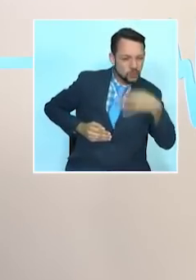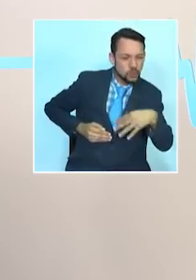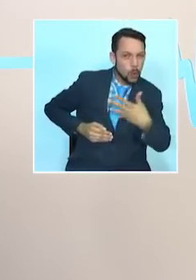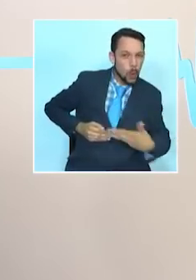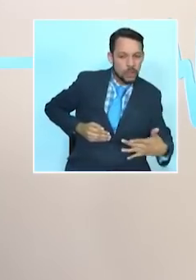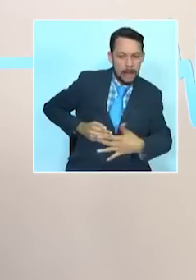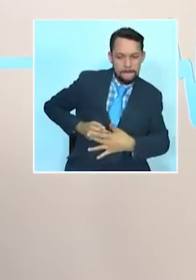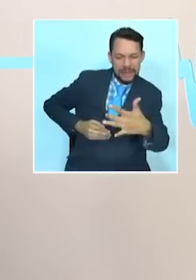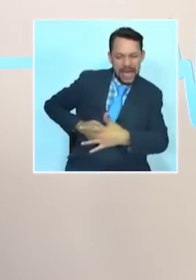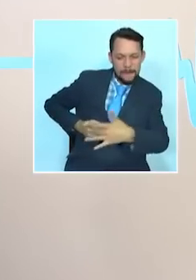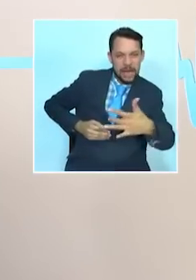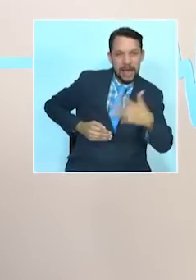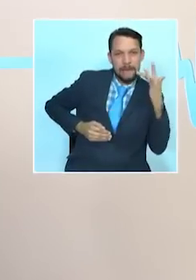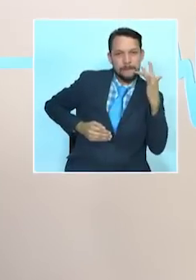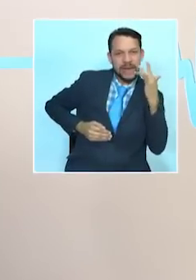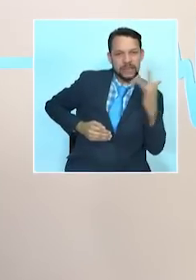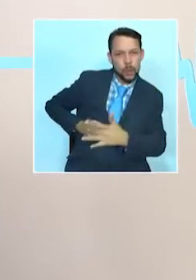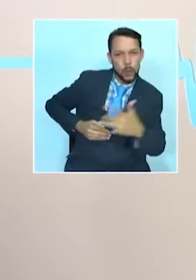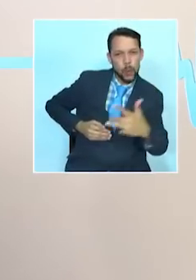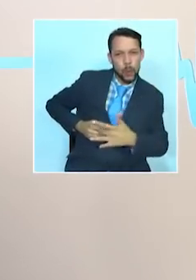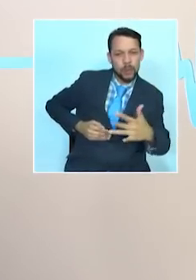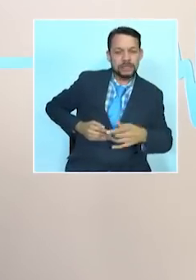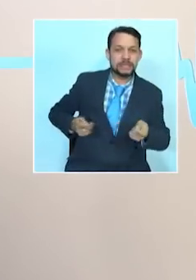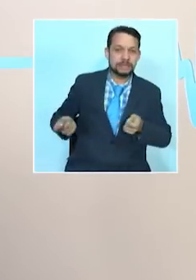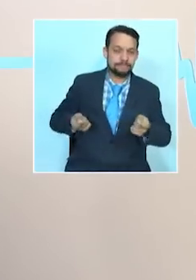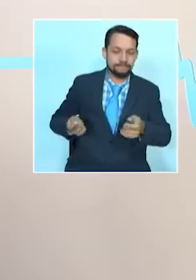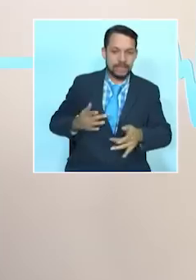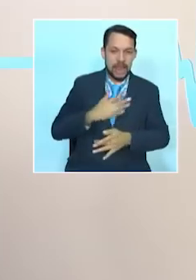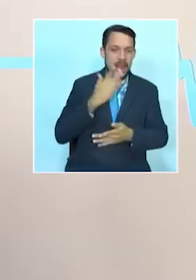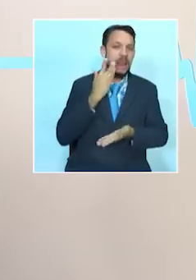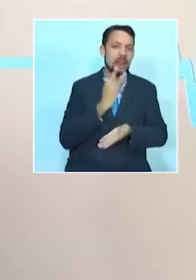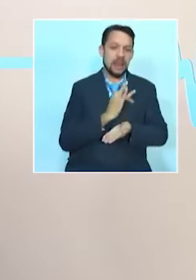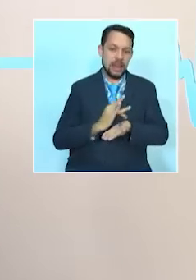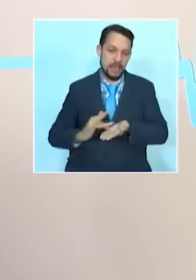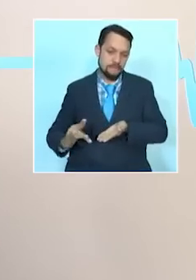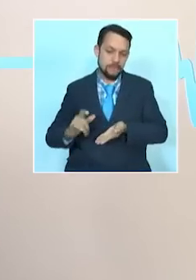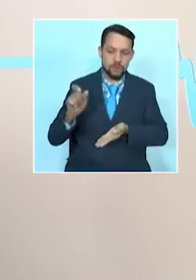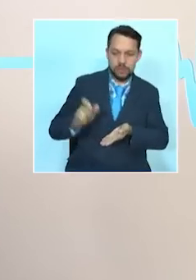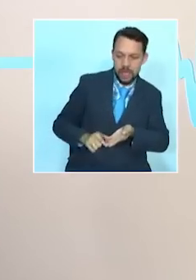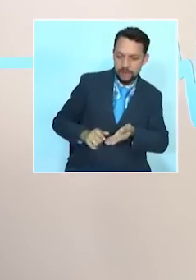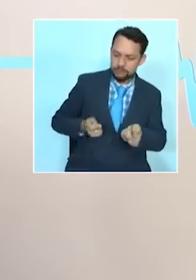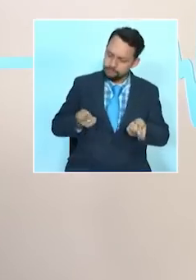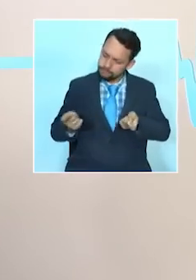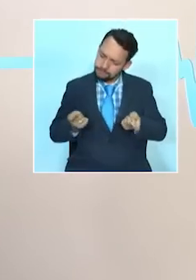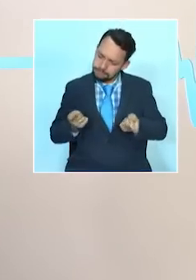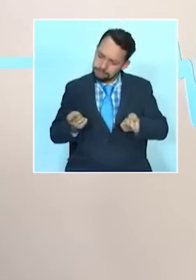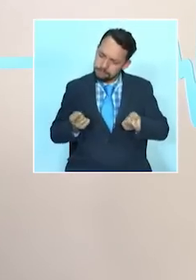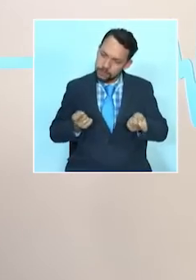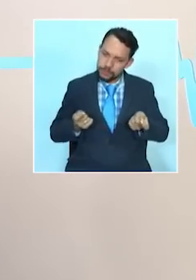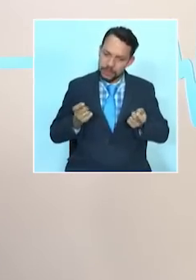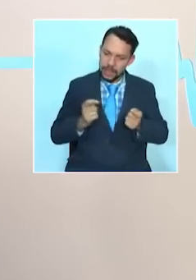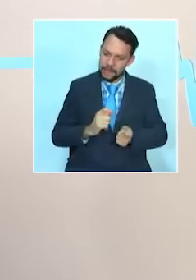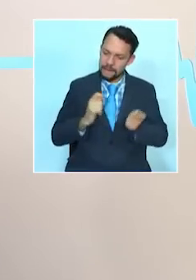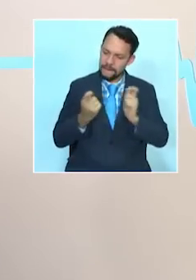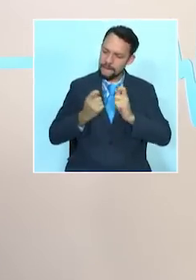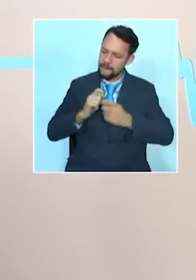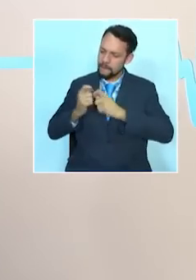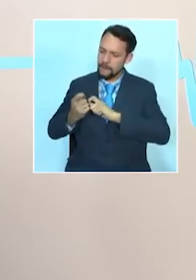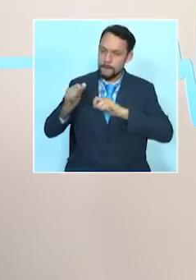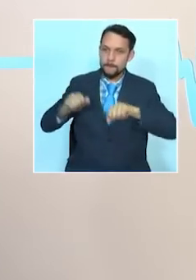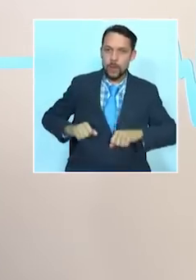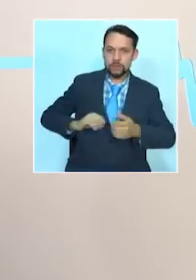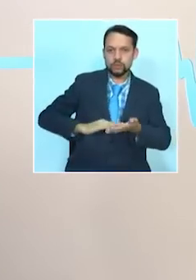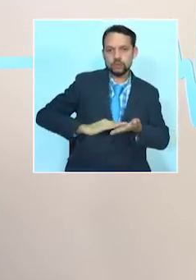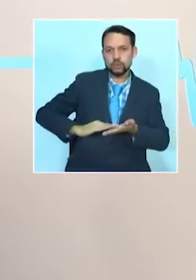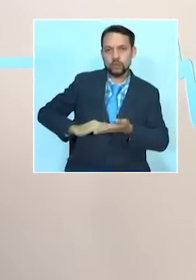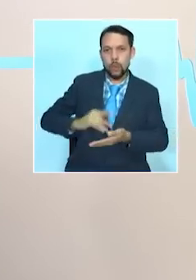orificio de salida del hígado son los ojos Entonces cuando yo limpio mi hígado inmediatamente puedo empezar también a recuperar un poco la